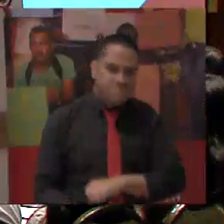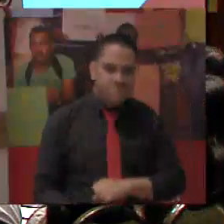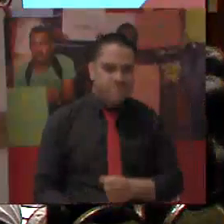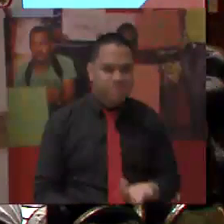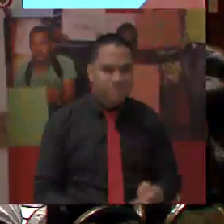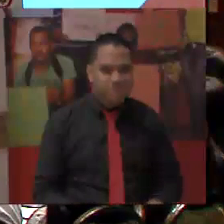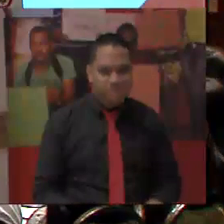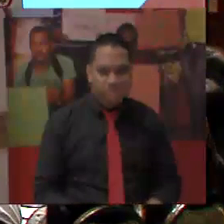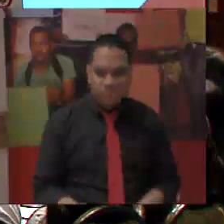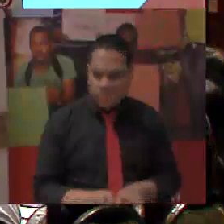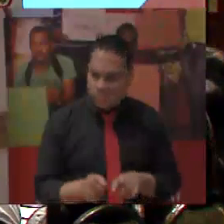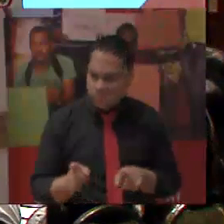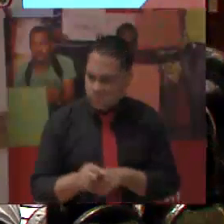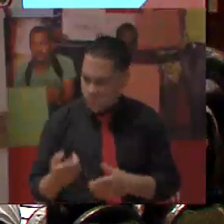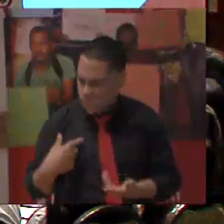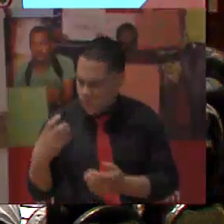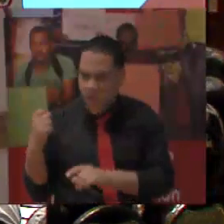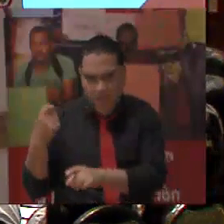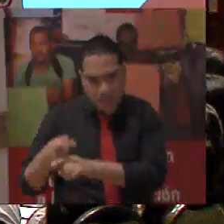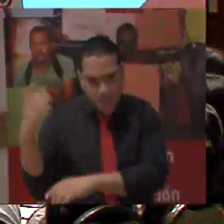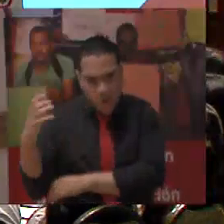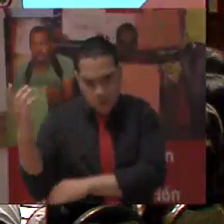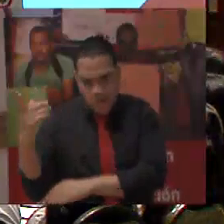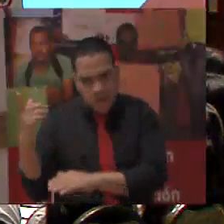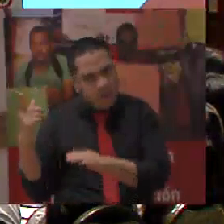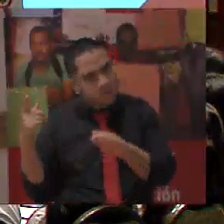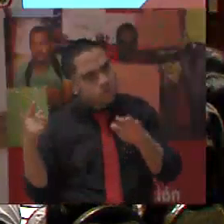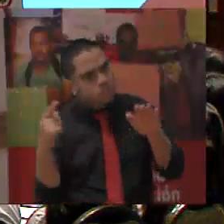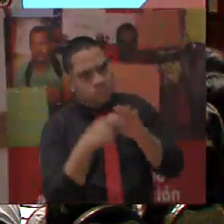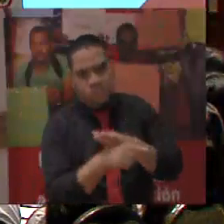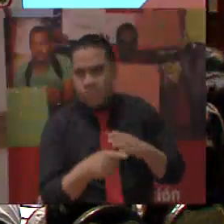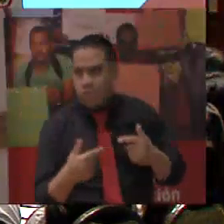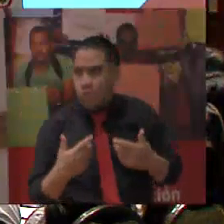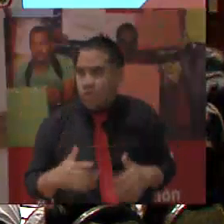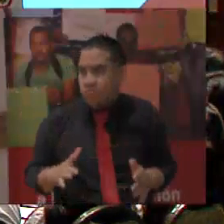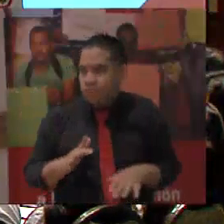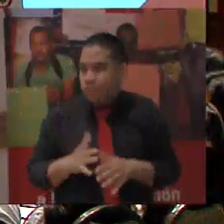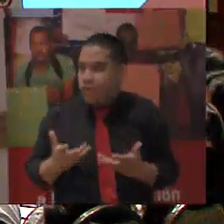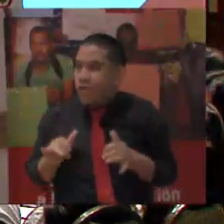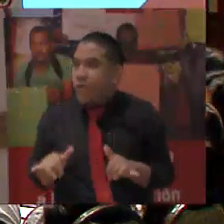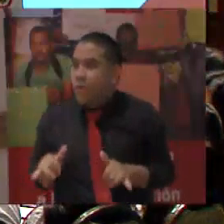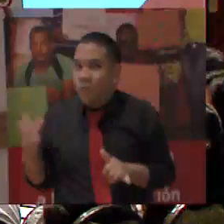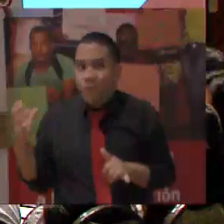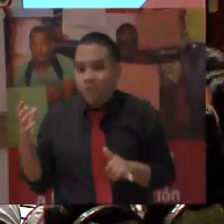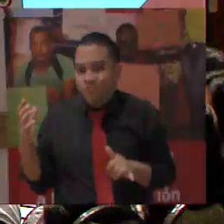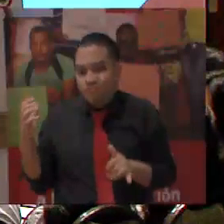de refugiado. Nosotros nos fuimos de Colombia en contra de nuestra voluntad, por la violencia.